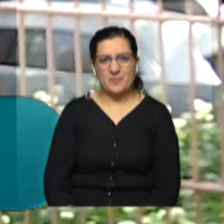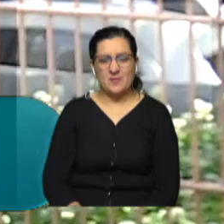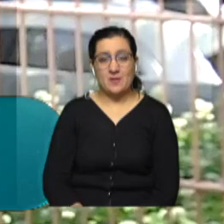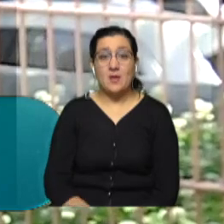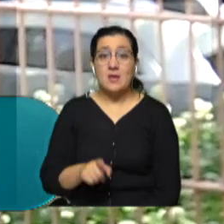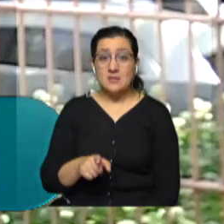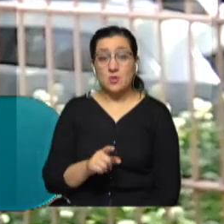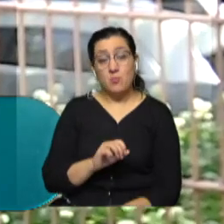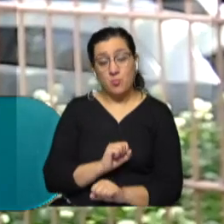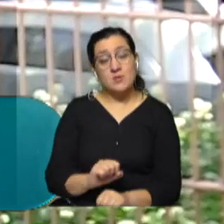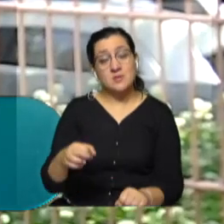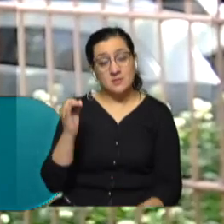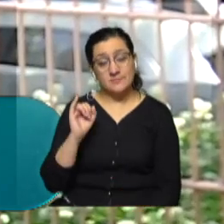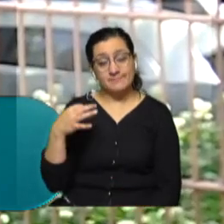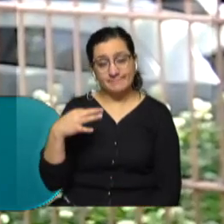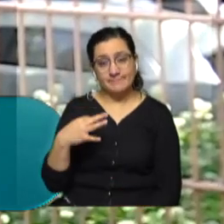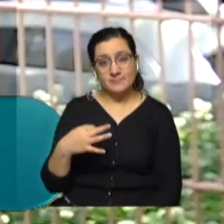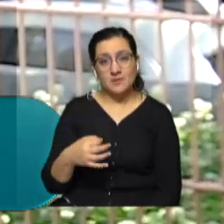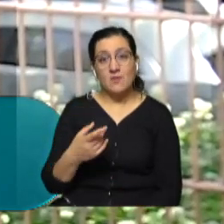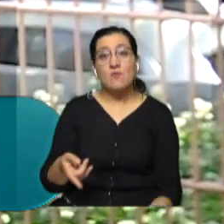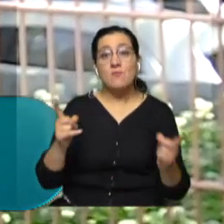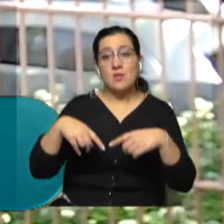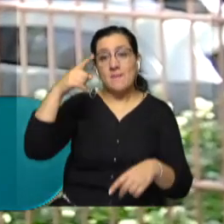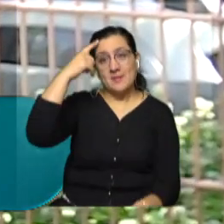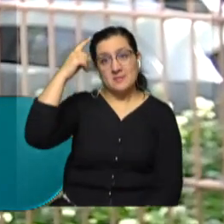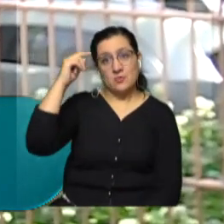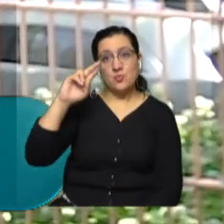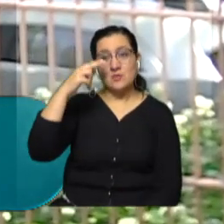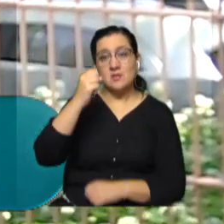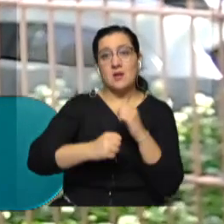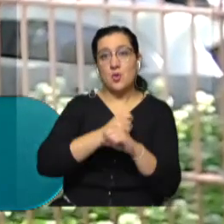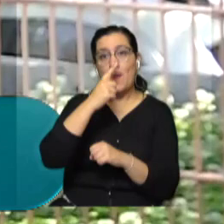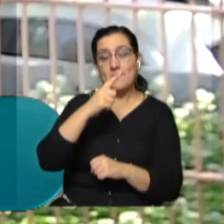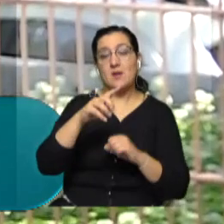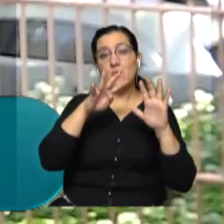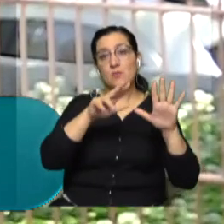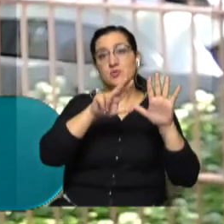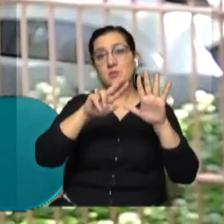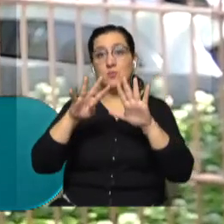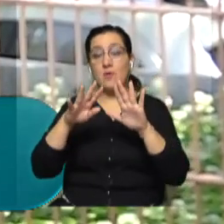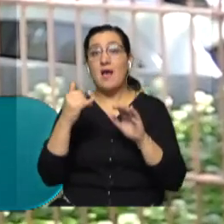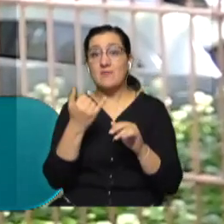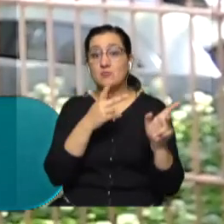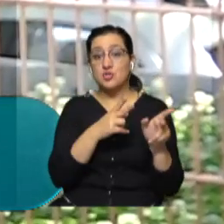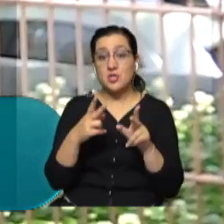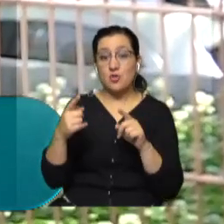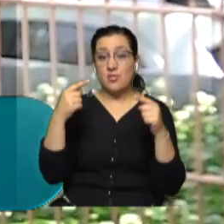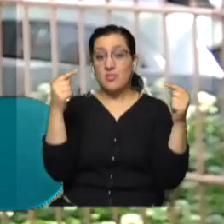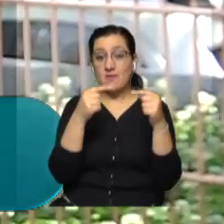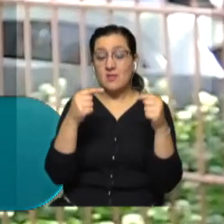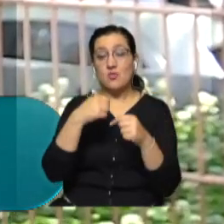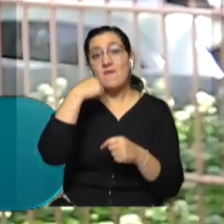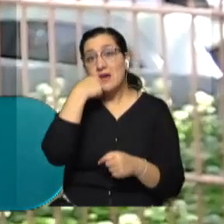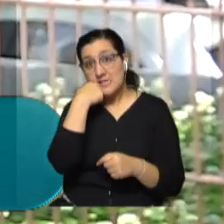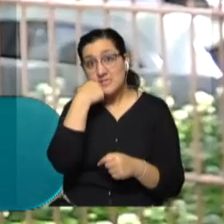tiene cierto asidero. Volviendo a la experiencia uruguaya, en el año 89 un ciclo de debates donde Jorge